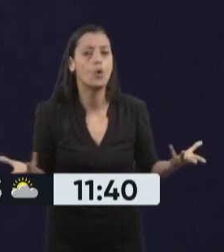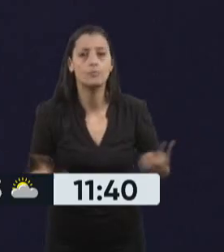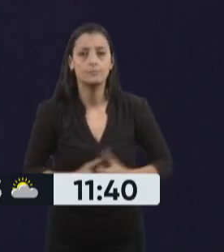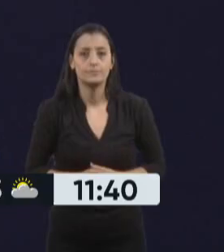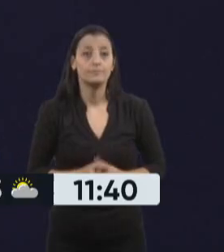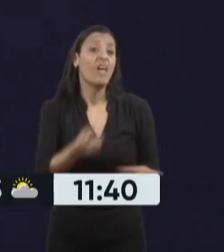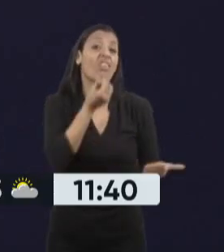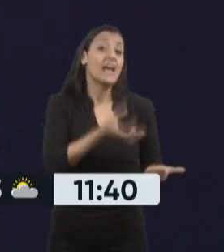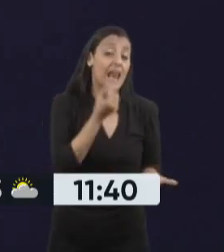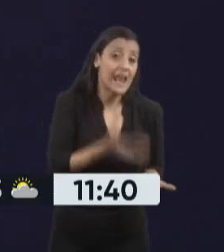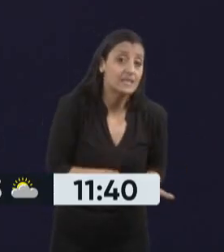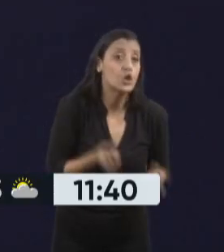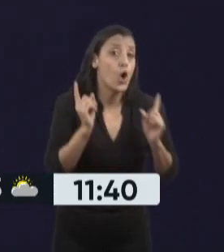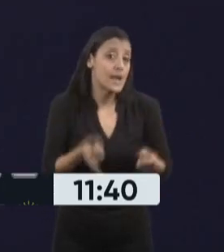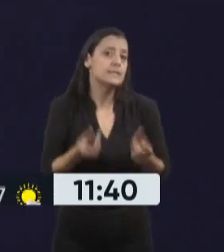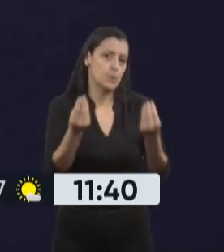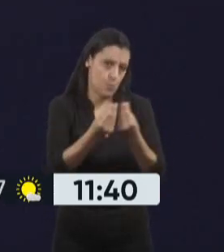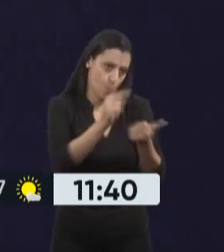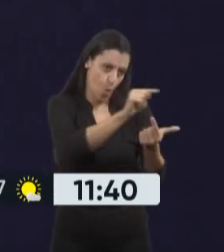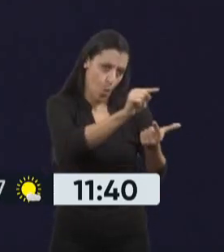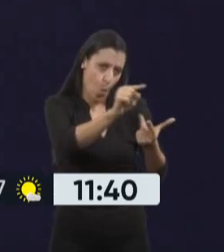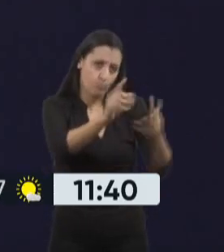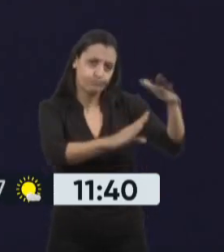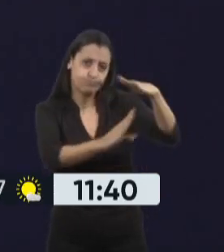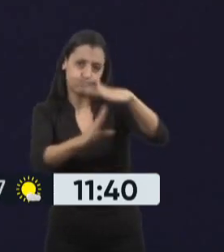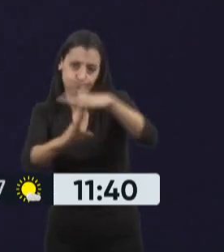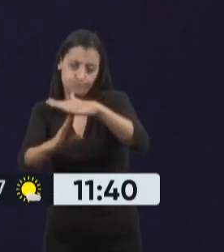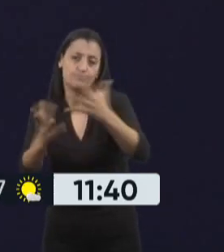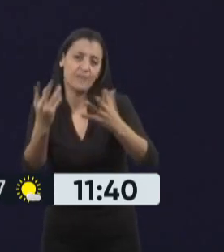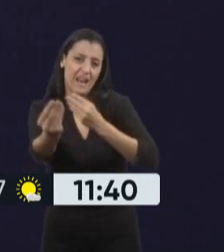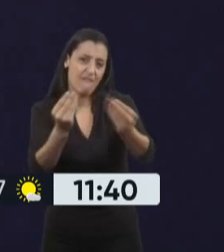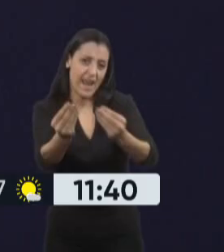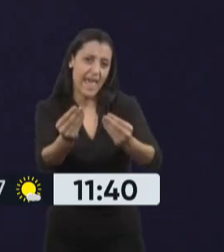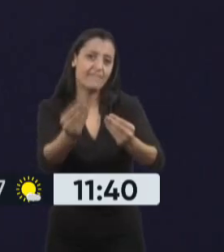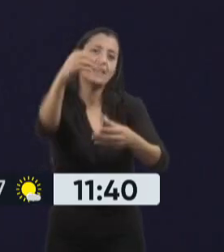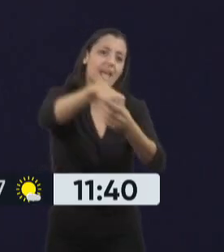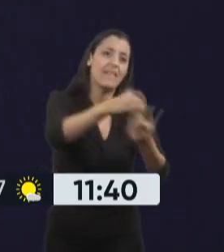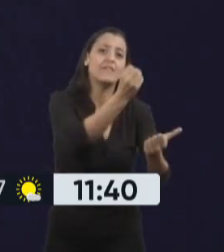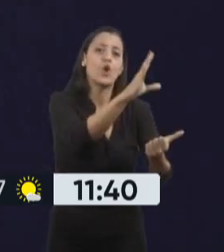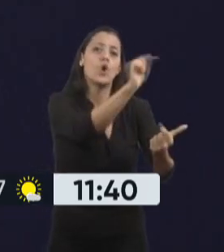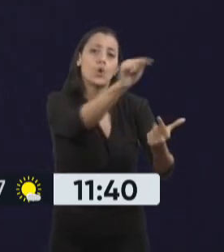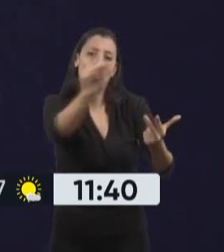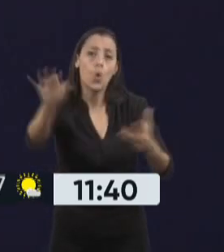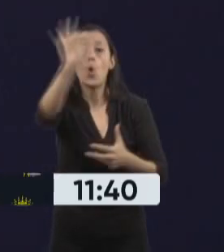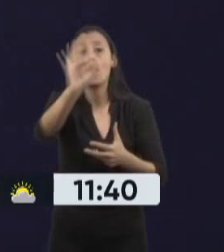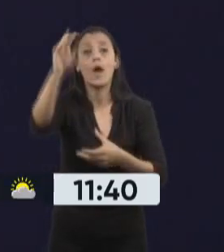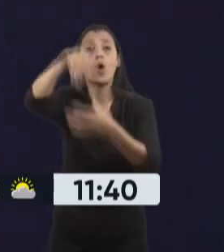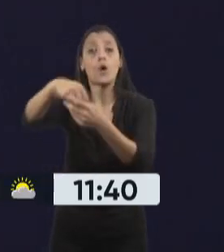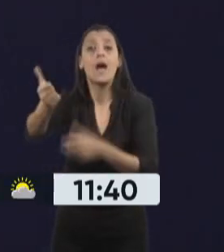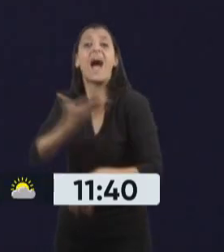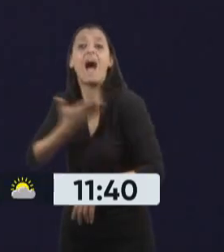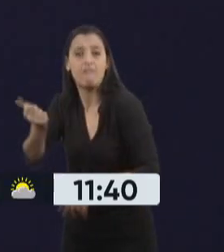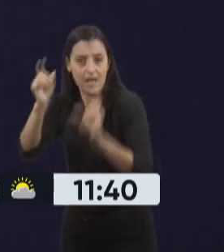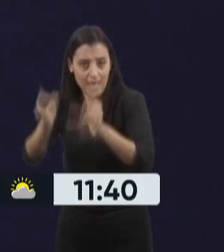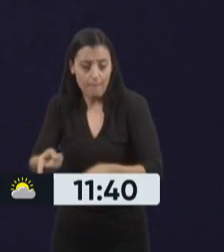las declaraciones de varios referentes de diferentes clubes, funcionarios de la AFA y